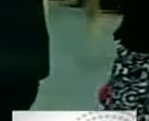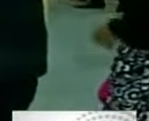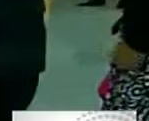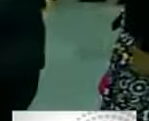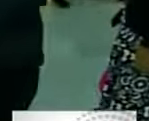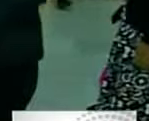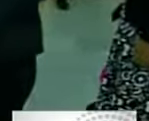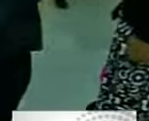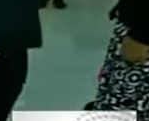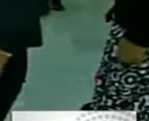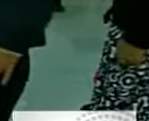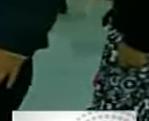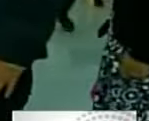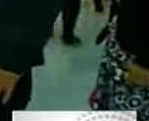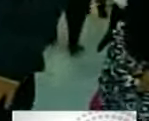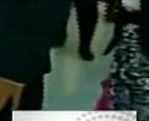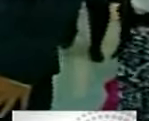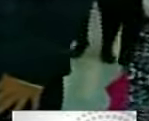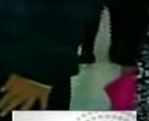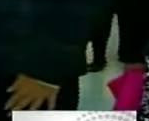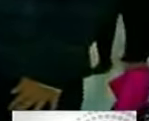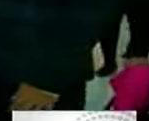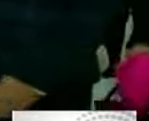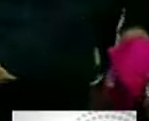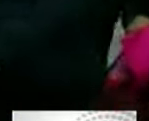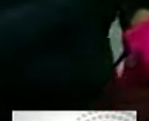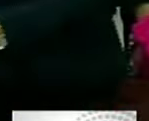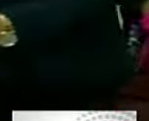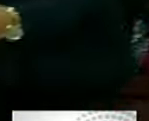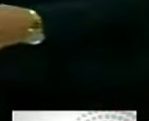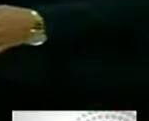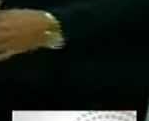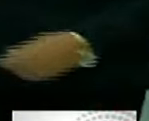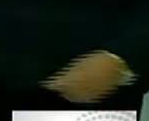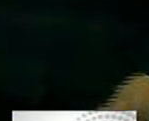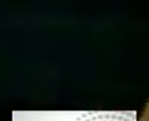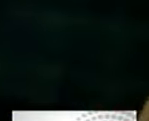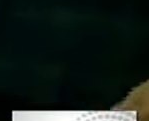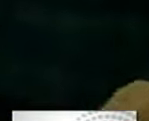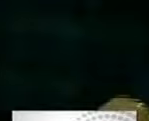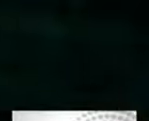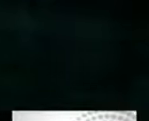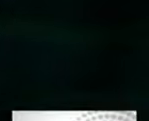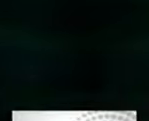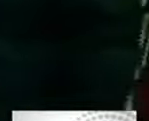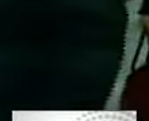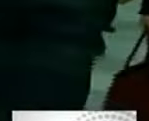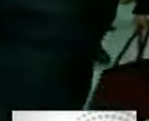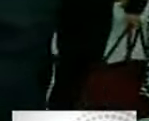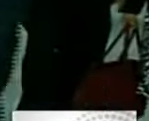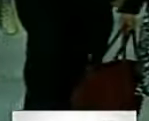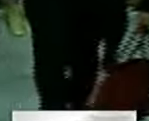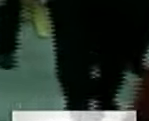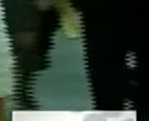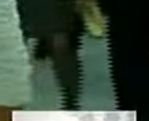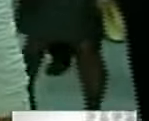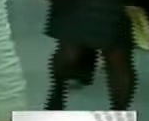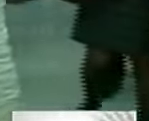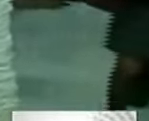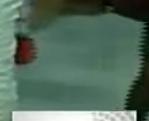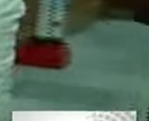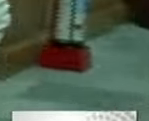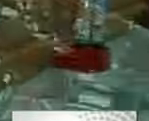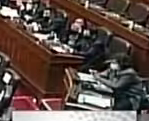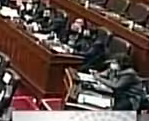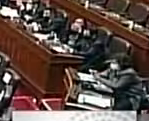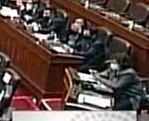en compañía ya de la titular de la PCM, Mirta Vázquez, y del gabinete ministerial, Raquel.